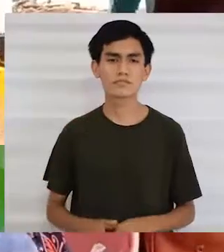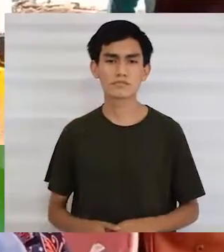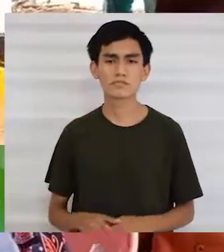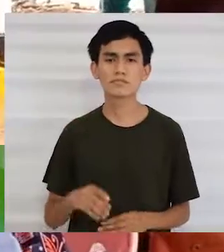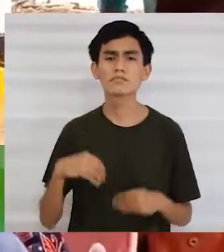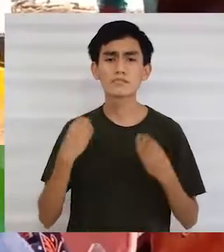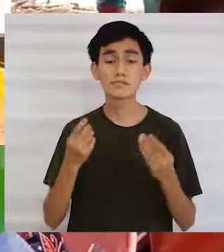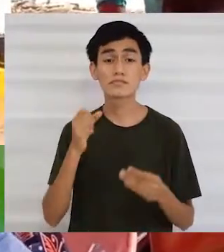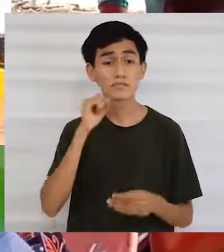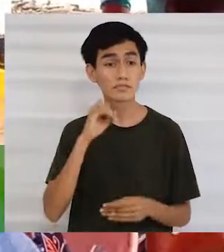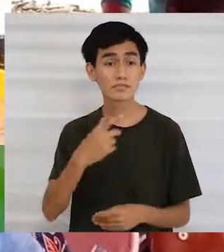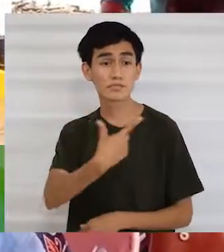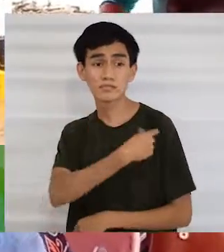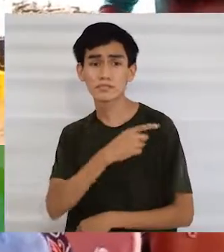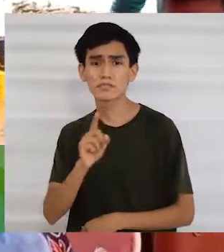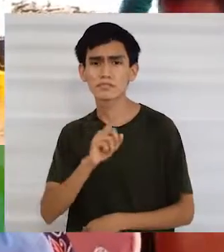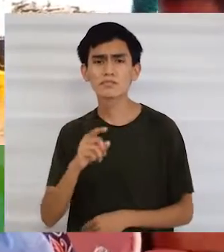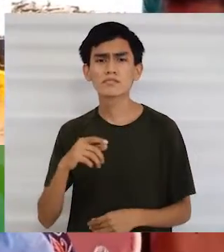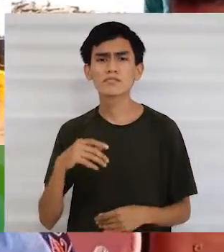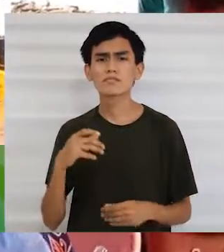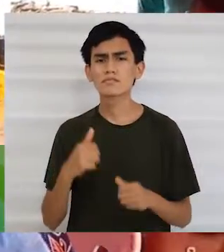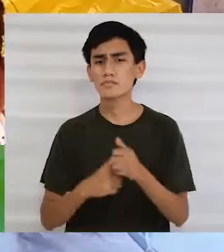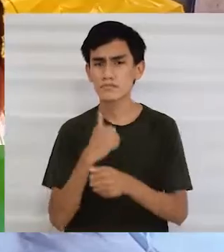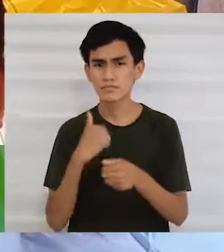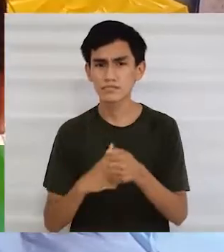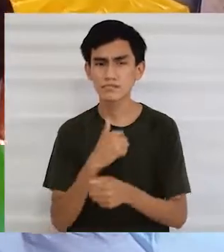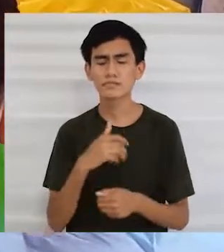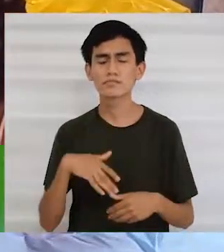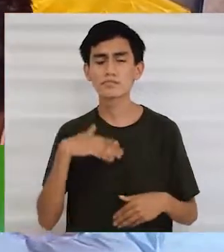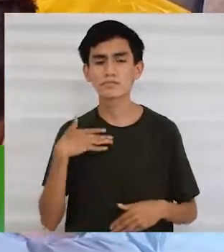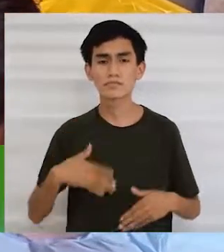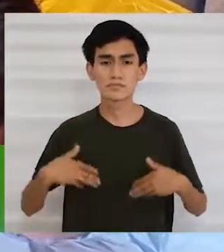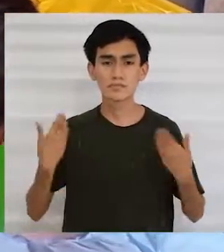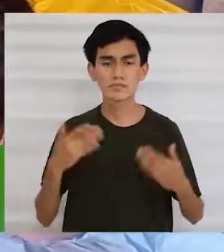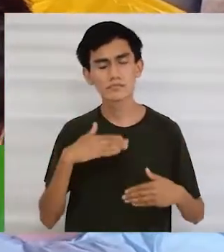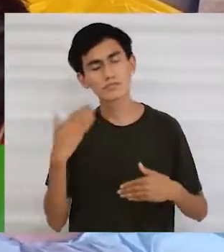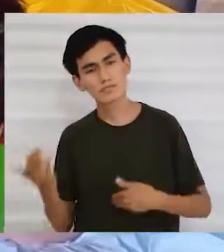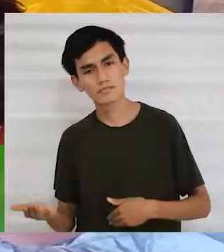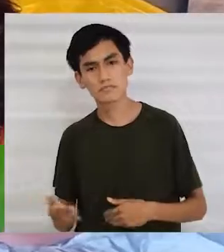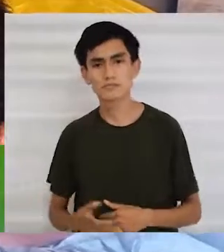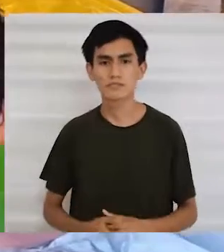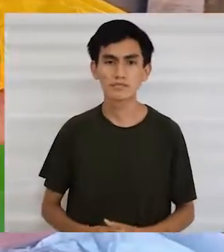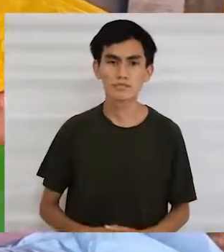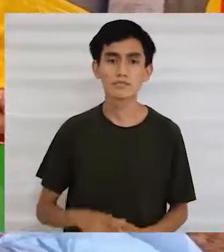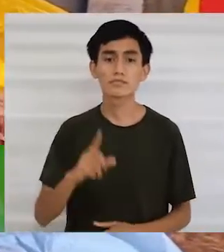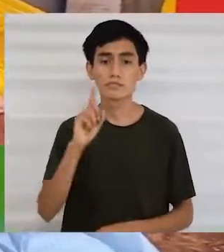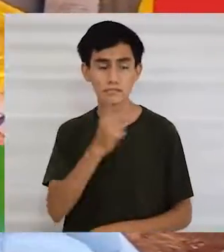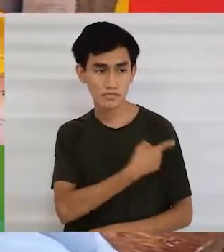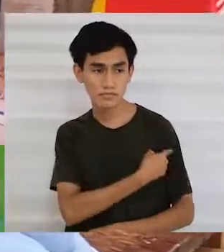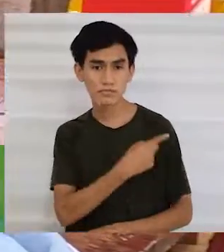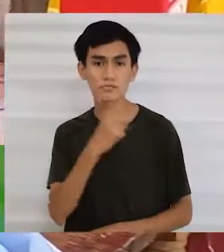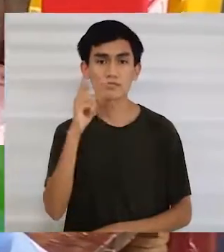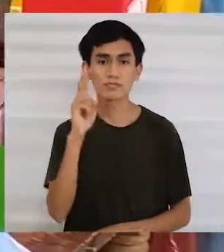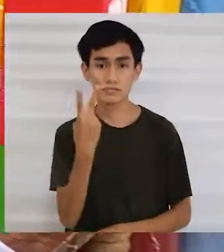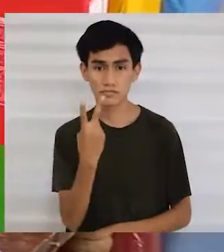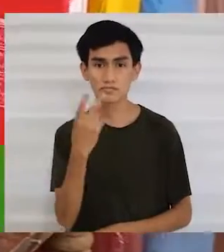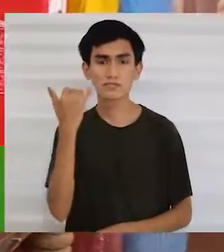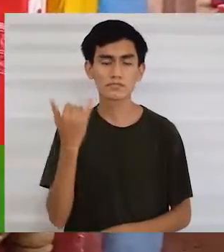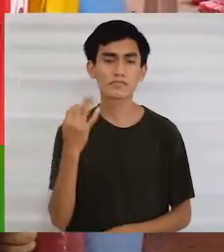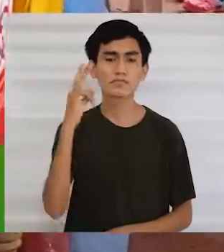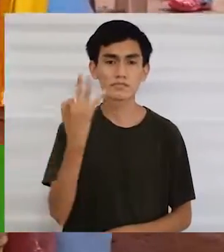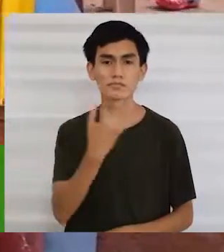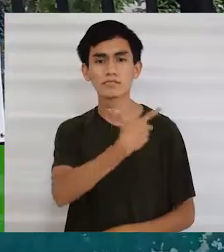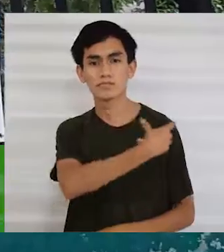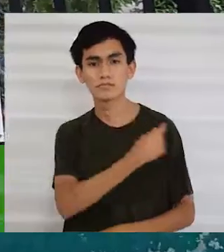la complicación de llegar hasta una cama UCI. Eso tenemos que evitar, no estamos evitando con esta vacunación. La primera, segunda y tercera dosis tenemos que ponernos para